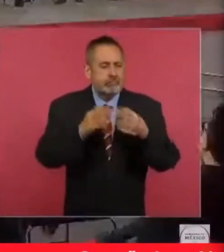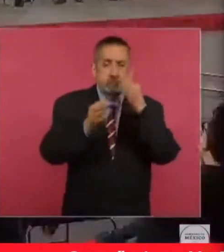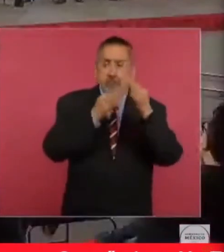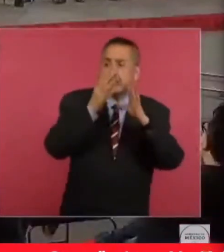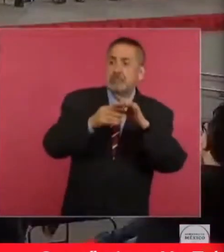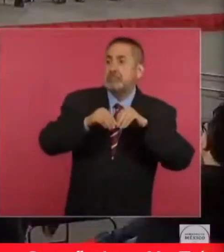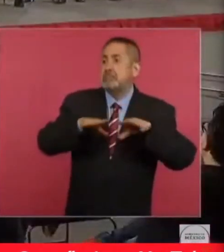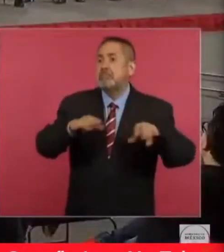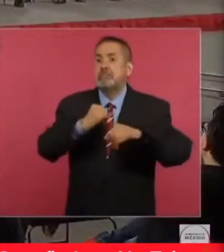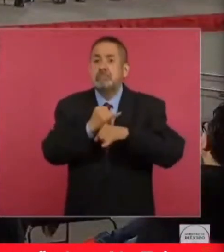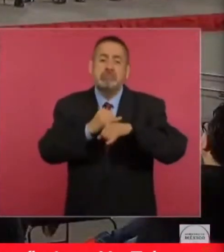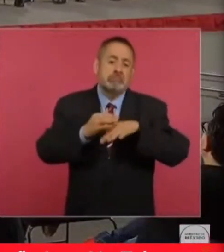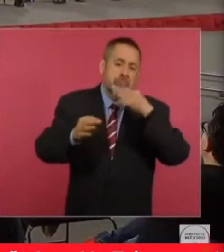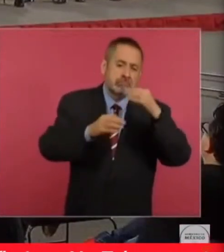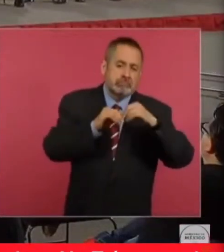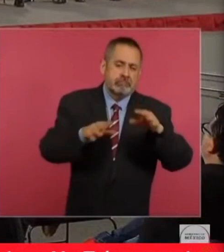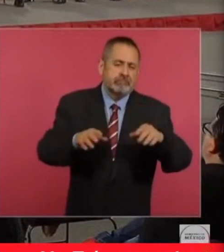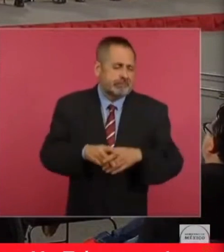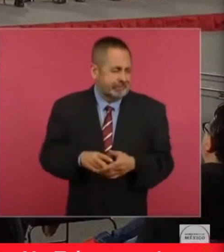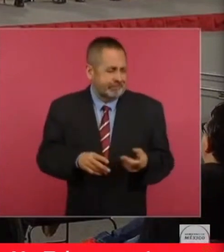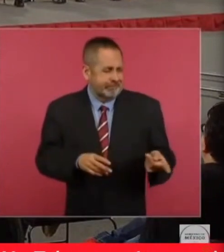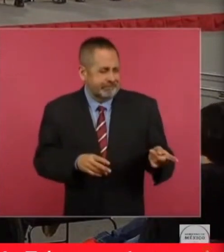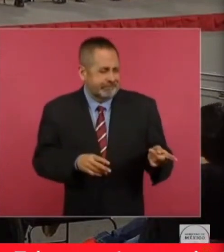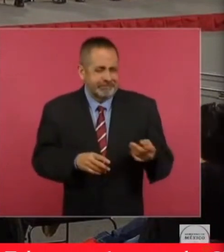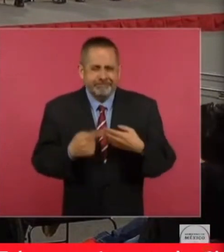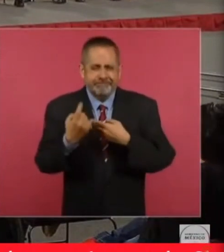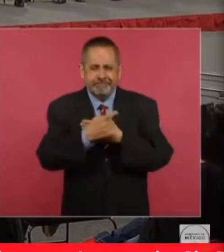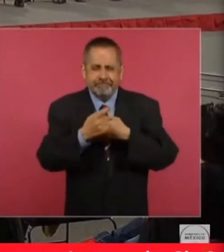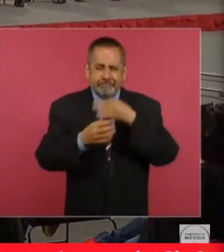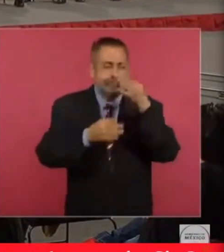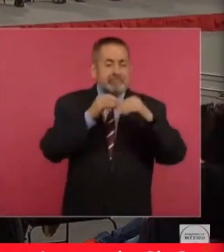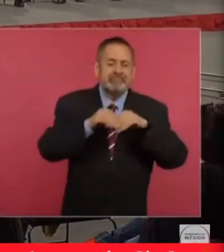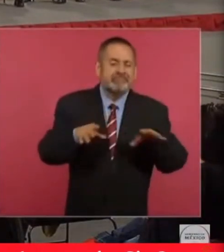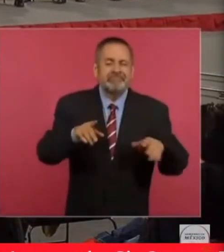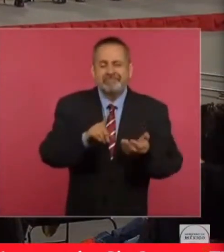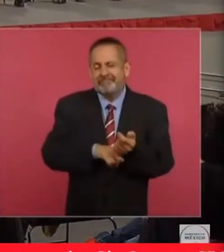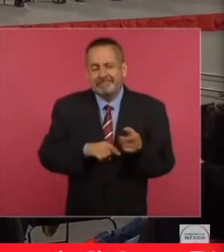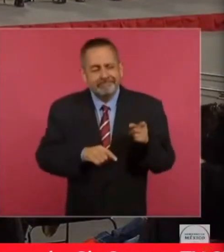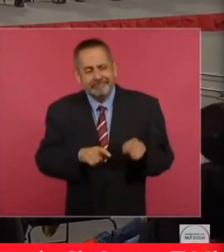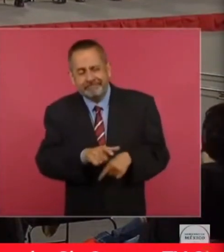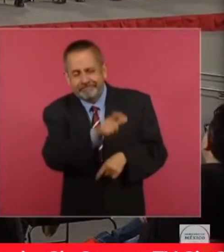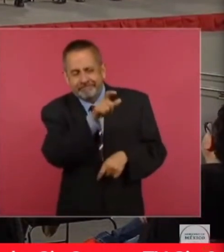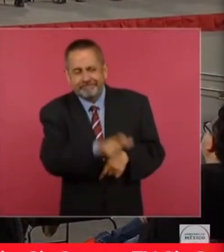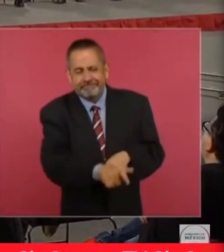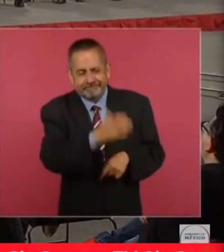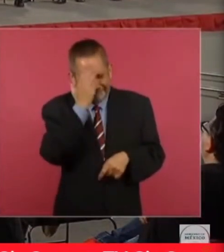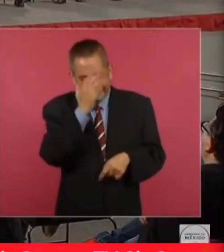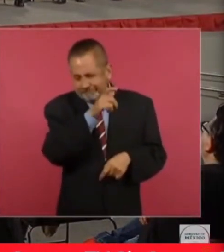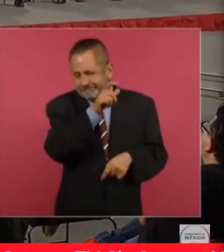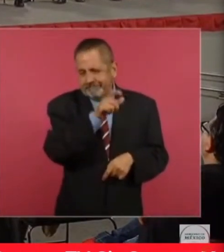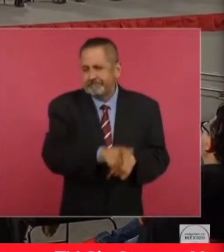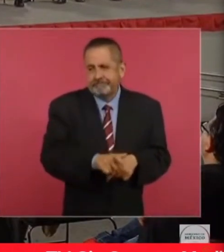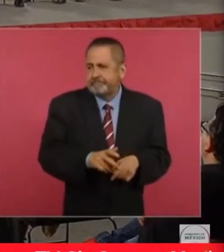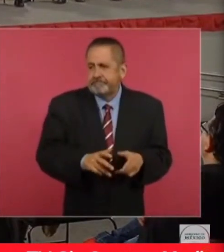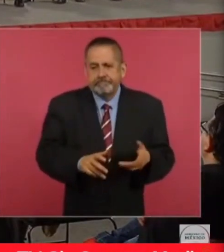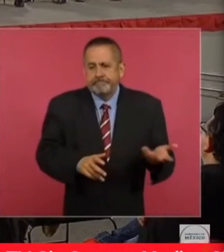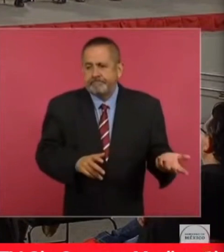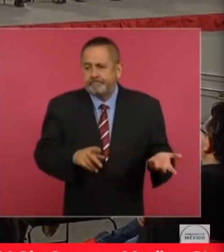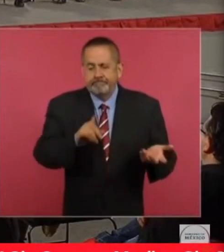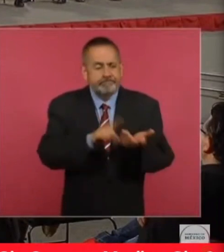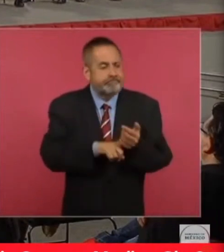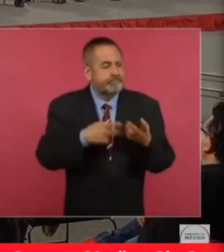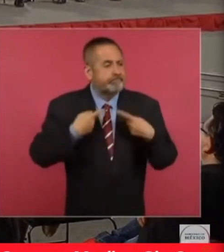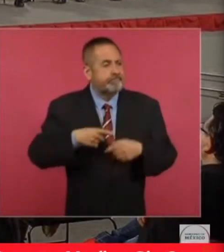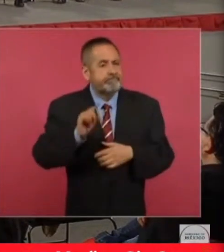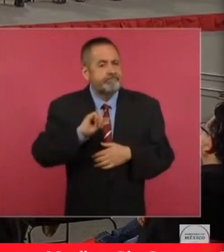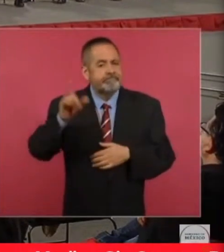campaña en las redes sociales usada por bots. Ya sabemos, este tipo de personajes, periodistas que son